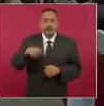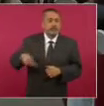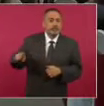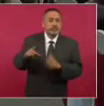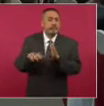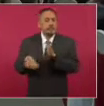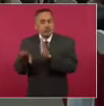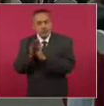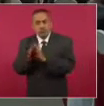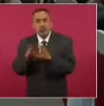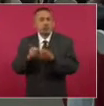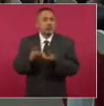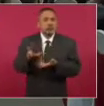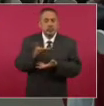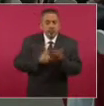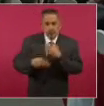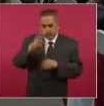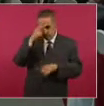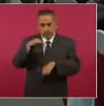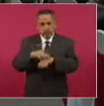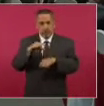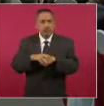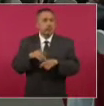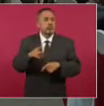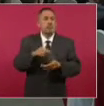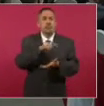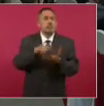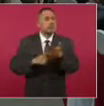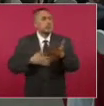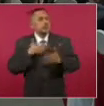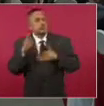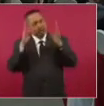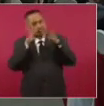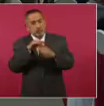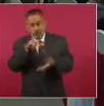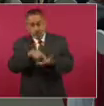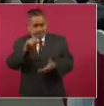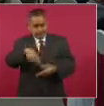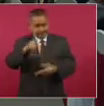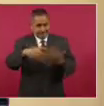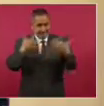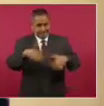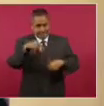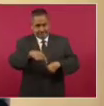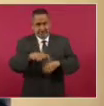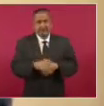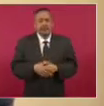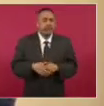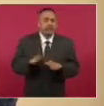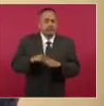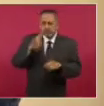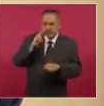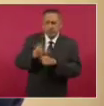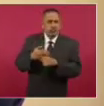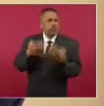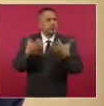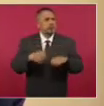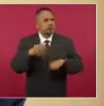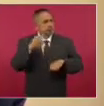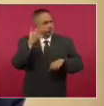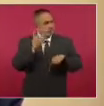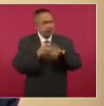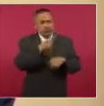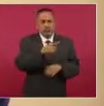Habitaciones, servicios médicos y unidades recreativas en centros de trabajo, responsabilidad de empresarios